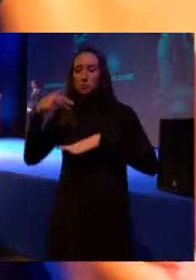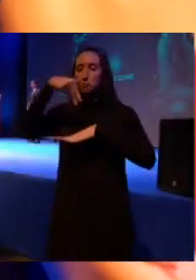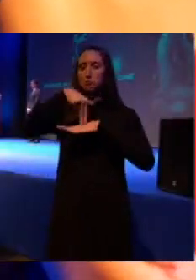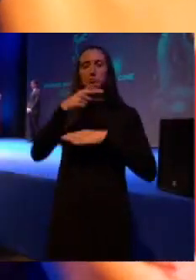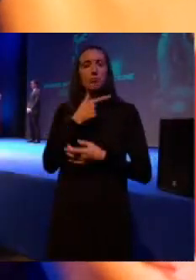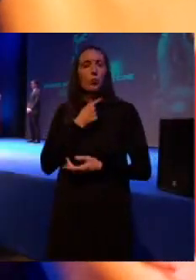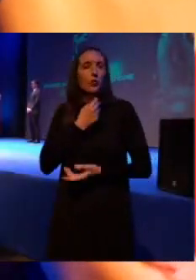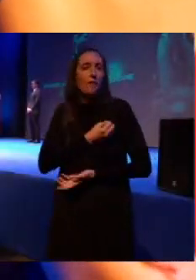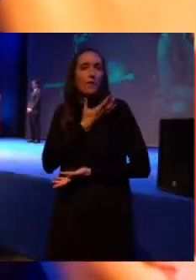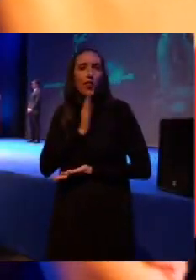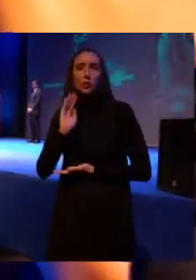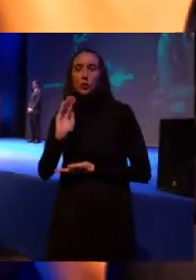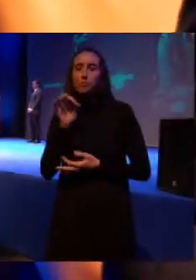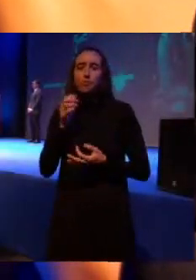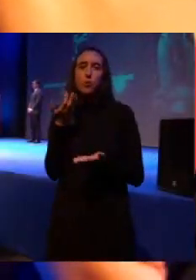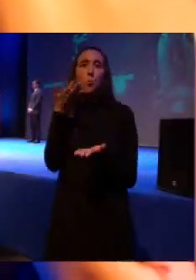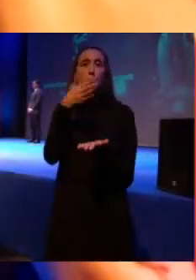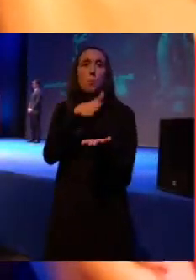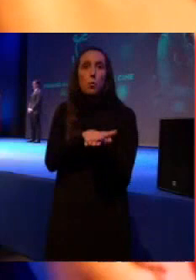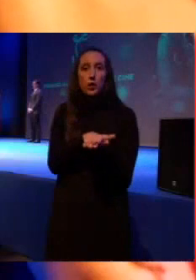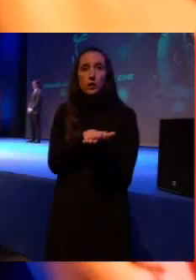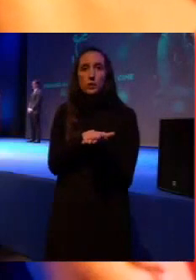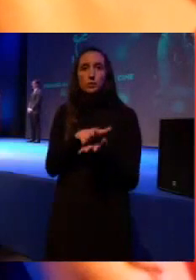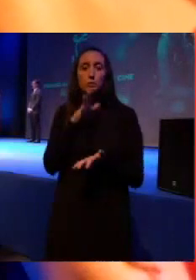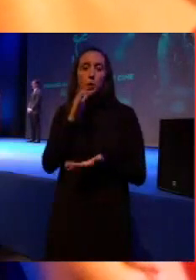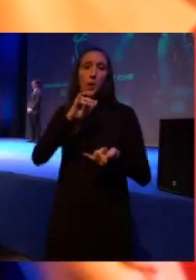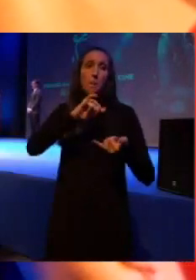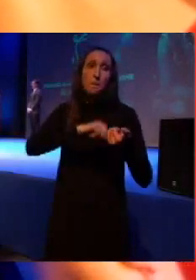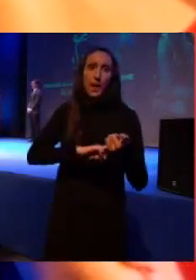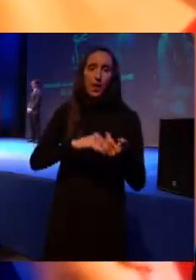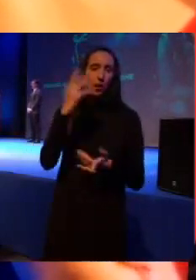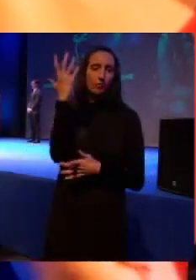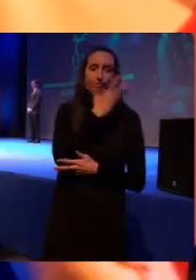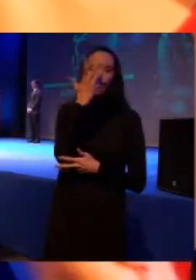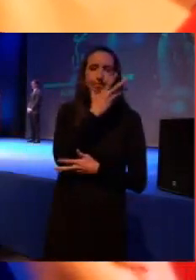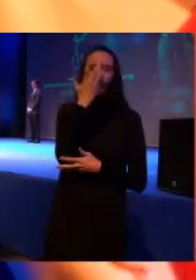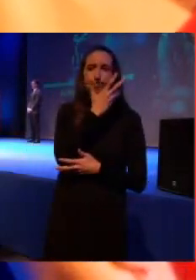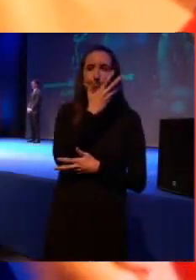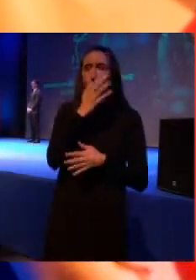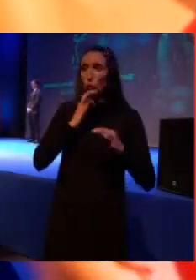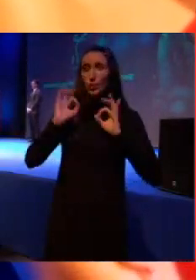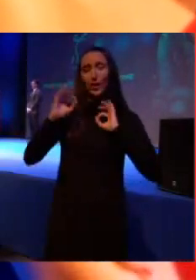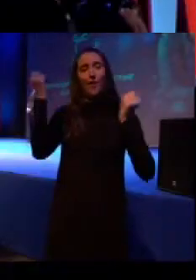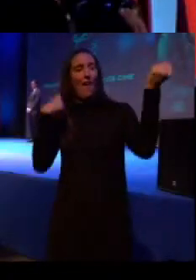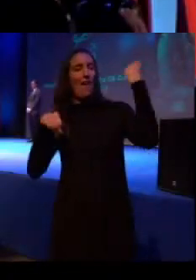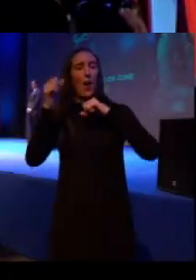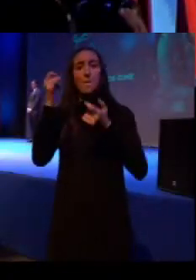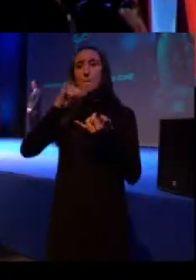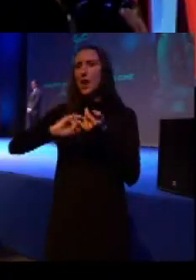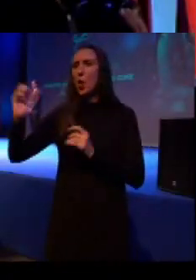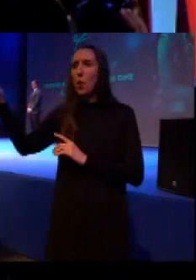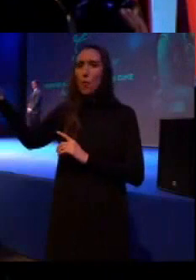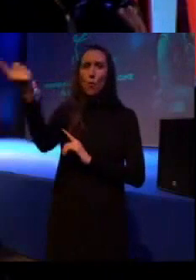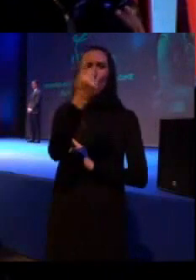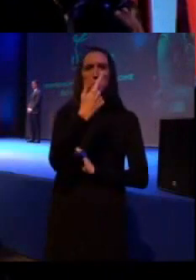escenario, murió porque su marido, muerto de celos, entró en plena representación y le pegó a dos